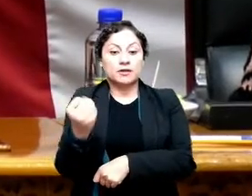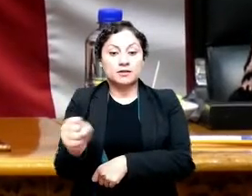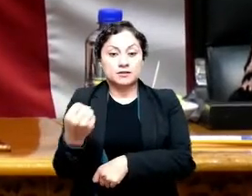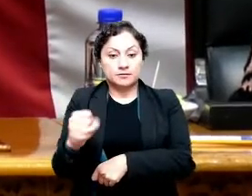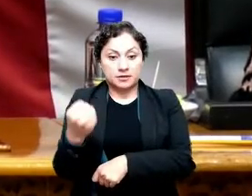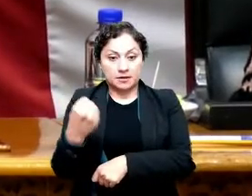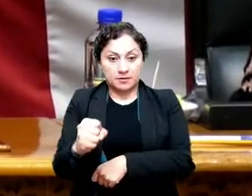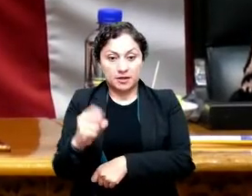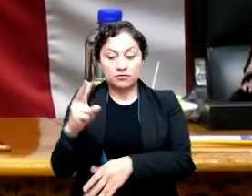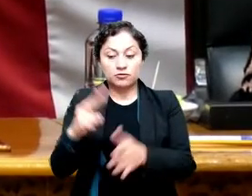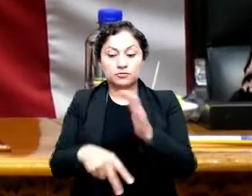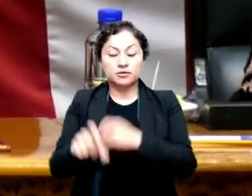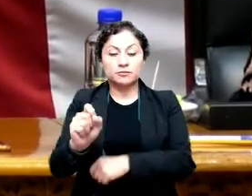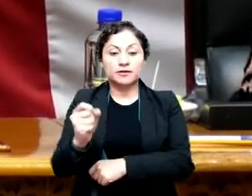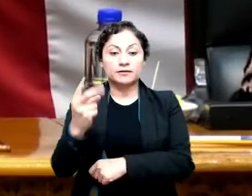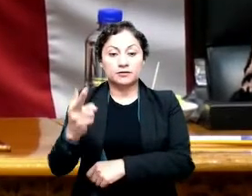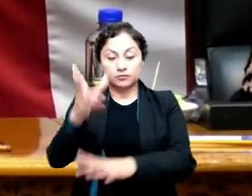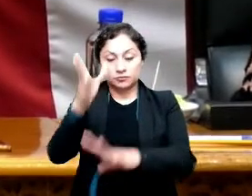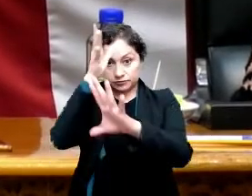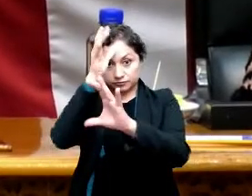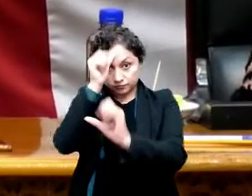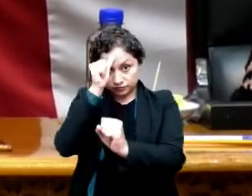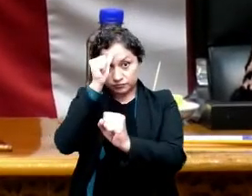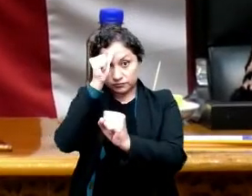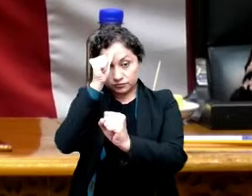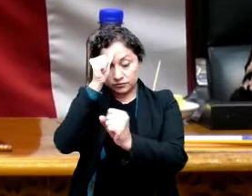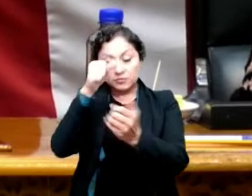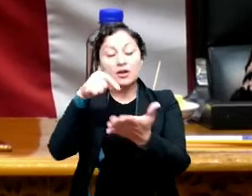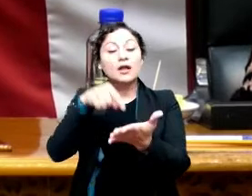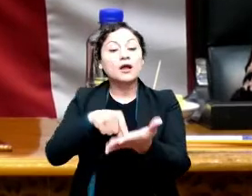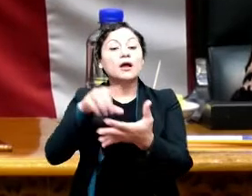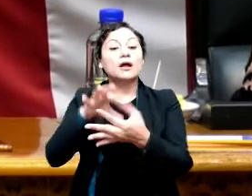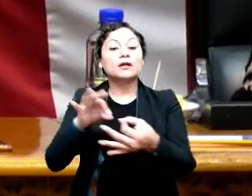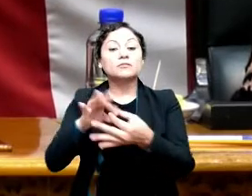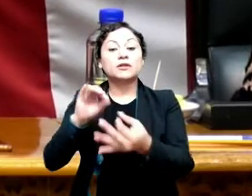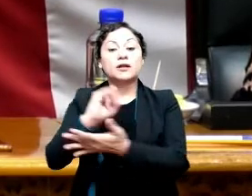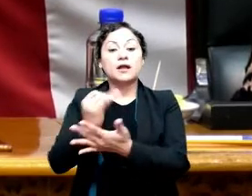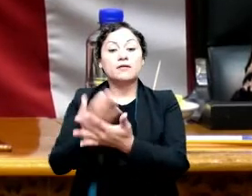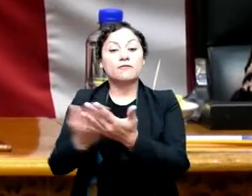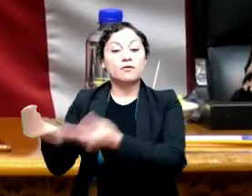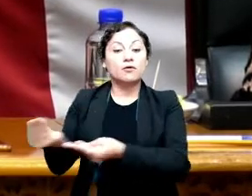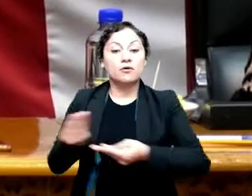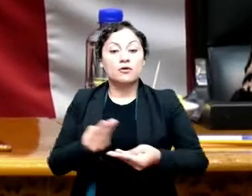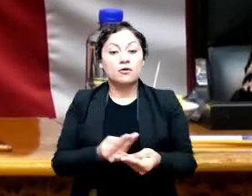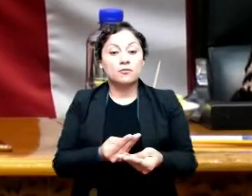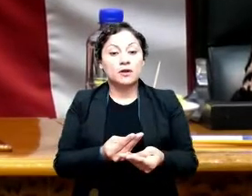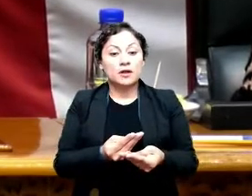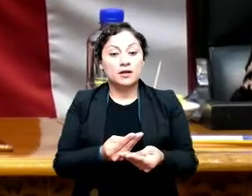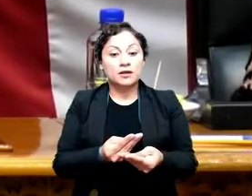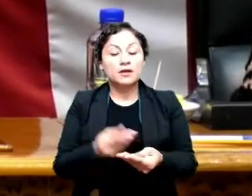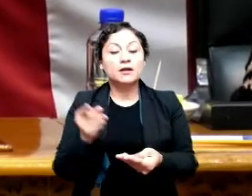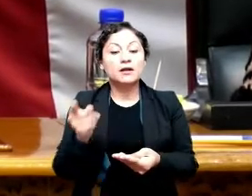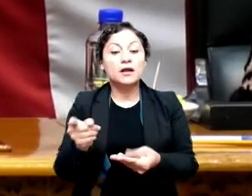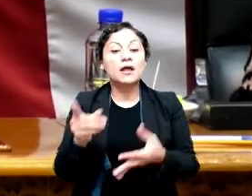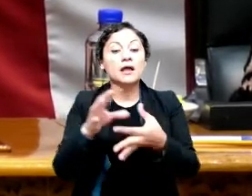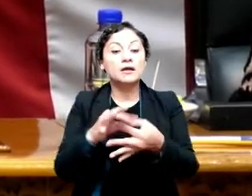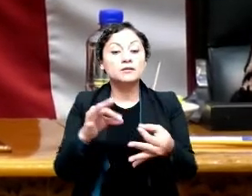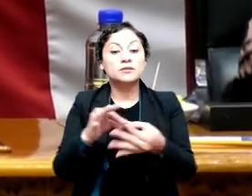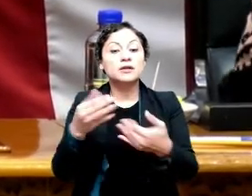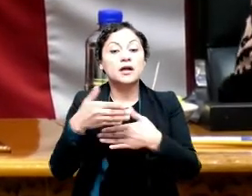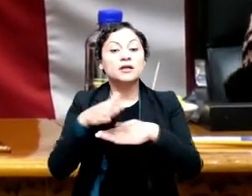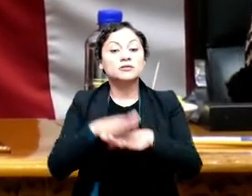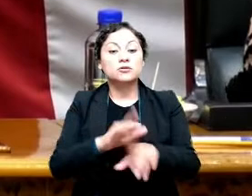curso, se aprobó el acuerdo que sustenta el desarrollo del informe de gobierno y en el que se determinó la comparecencia de